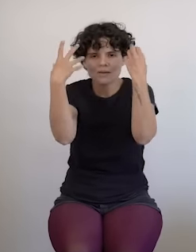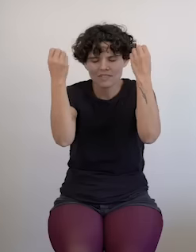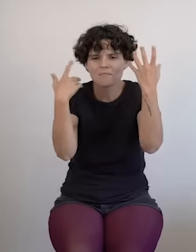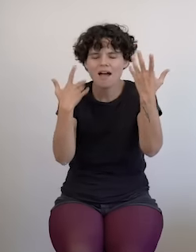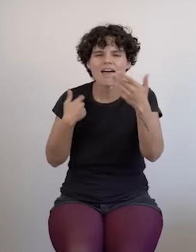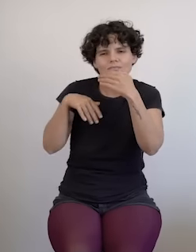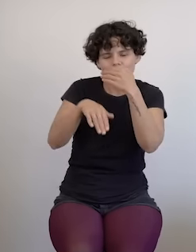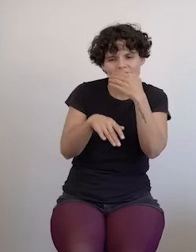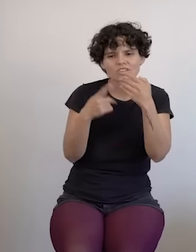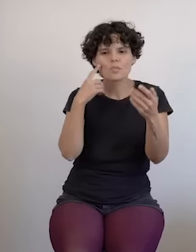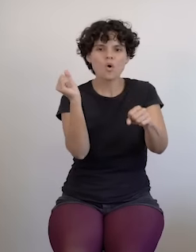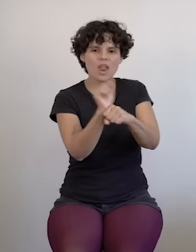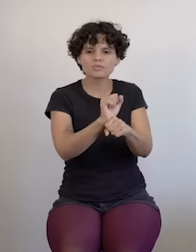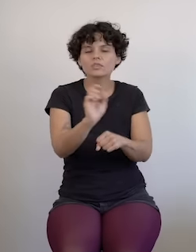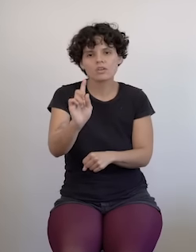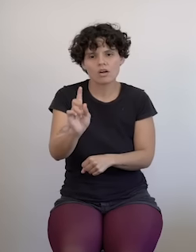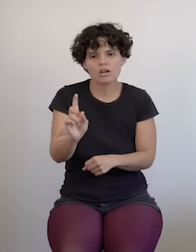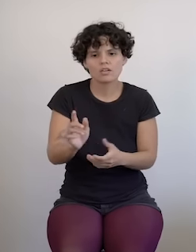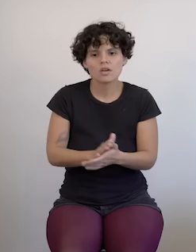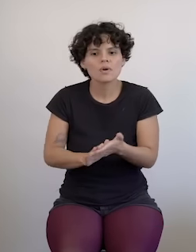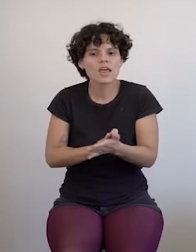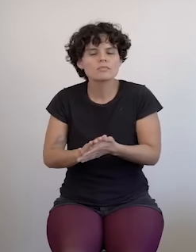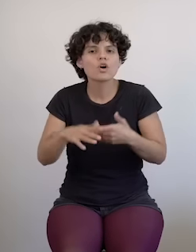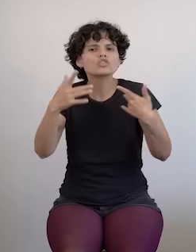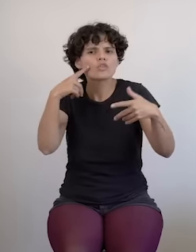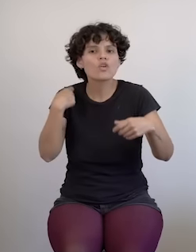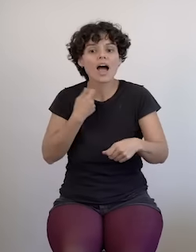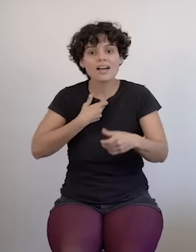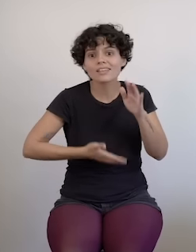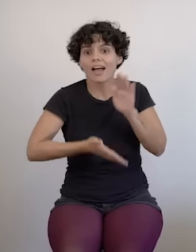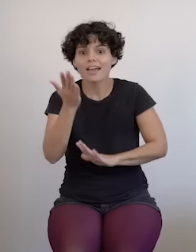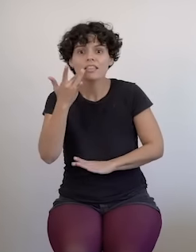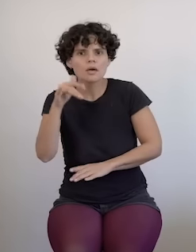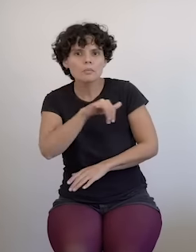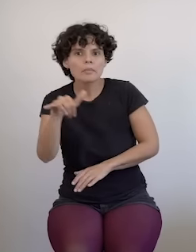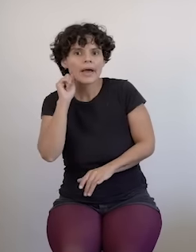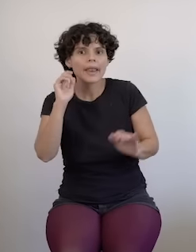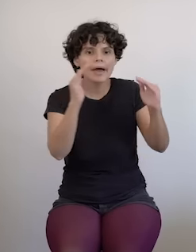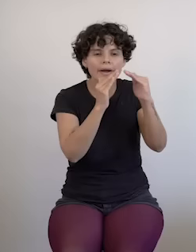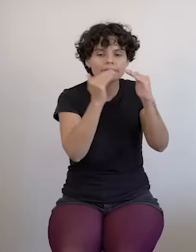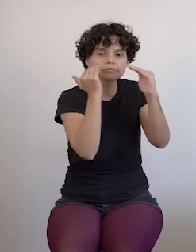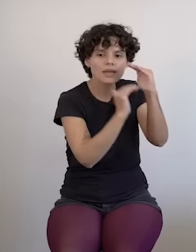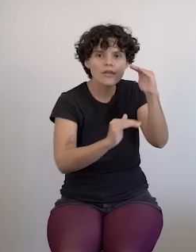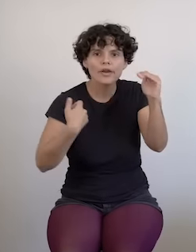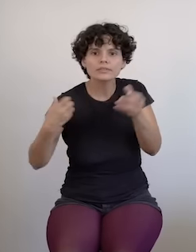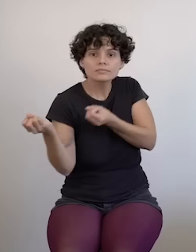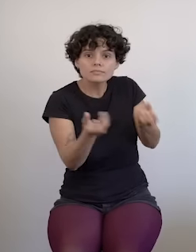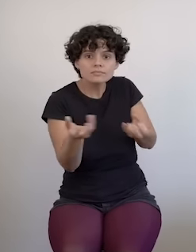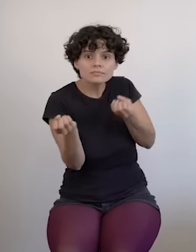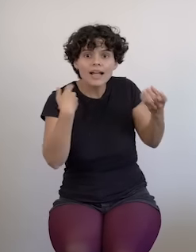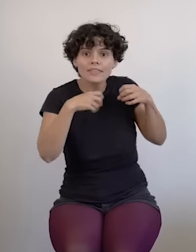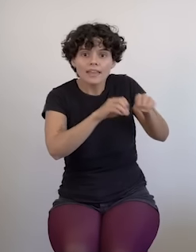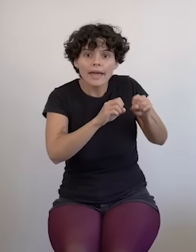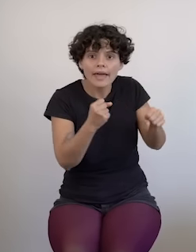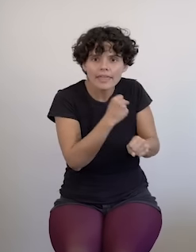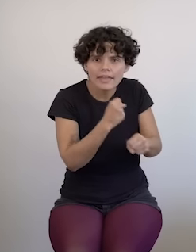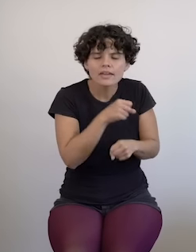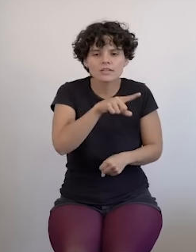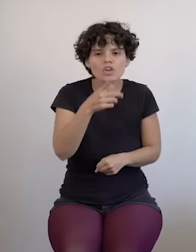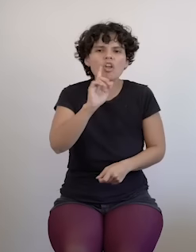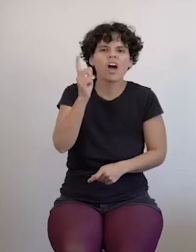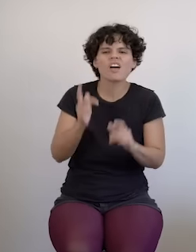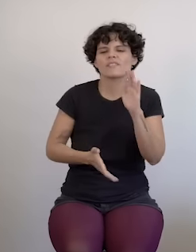voy a comprarme un auto, yo voy a salir, me voy a pitar. Y yo decía, yo voy a salir y voy a una fuerza a la casa de menores, encontrarle un sentido. ¿Por qué estaba ese guayo?